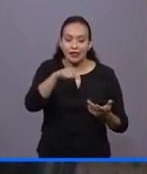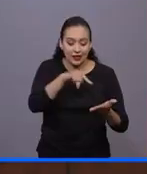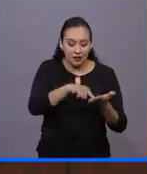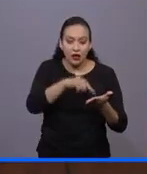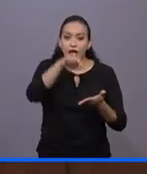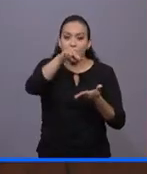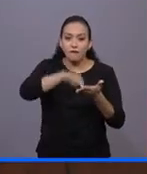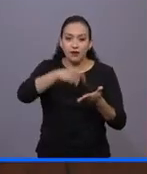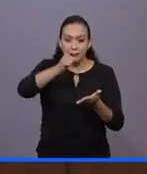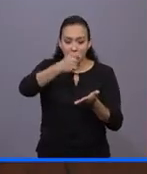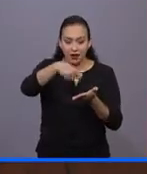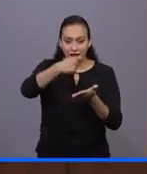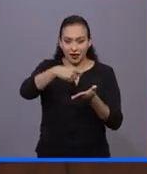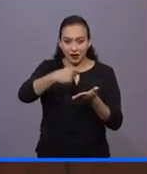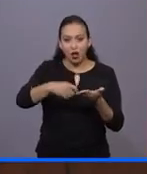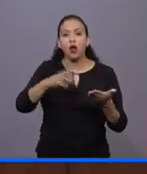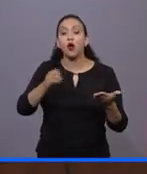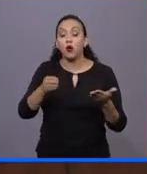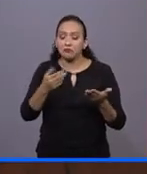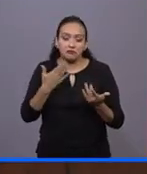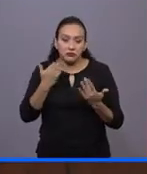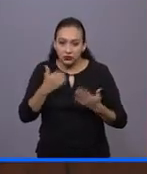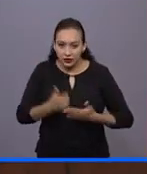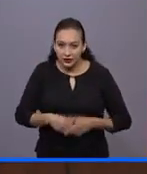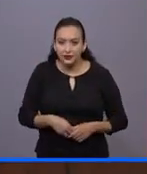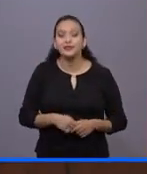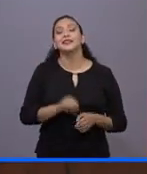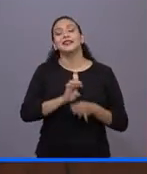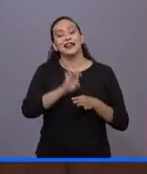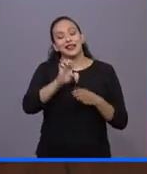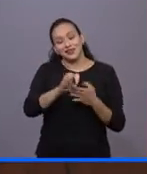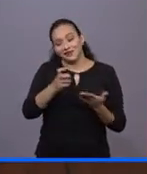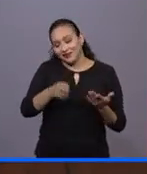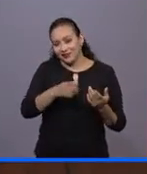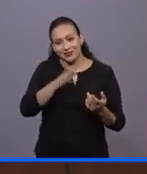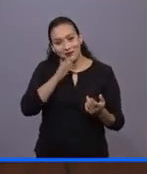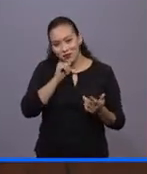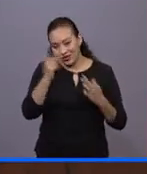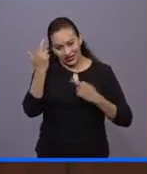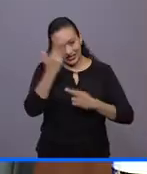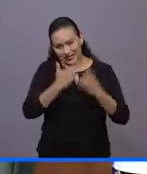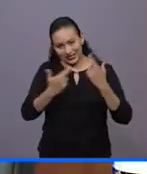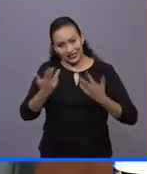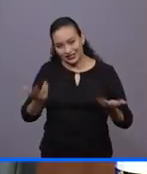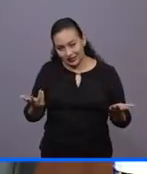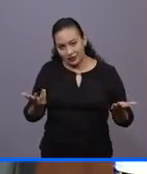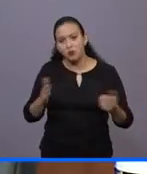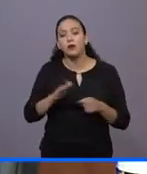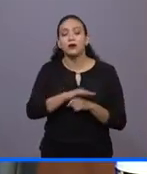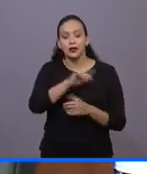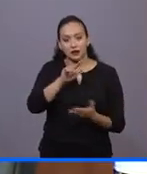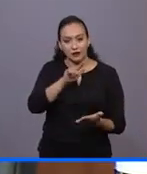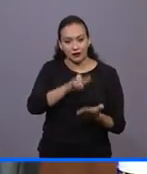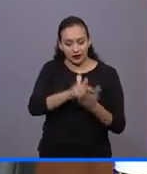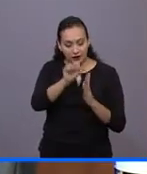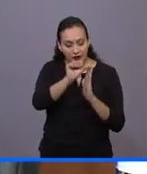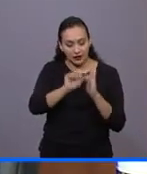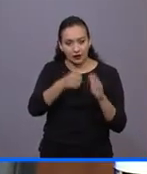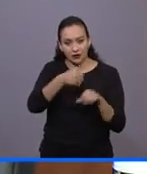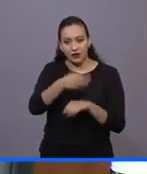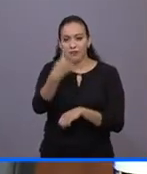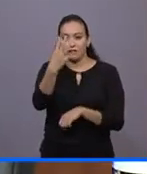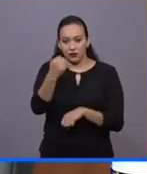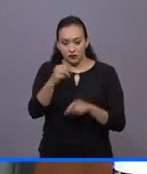firma autógrafa o electrónica certificada, lo que impide analizar el fondo del asunto conforme a lo establecido en el artículo